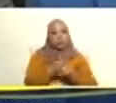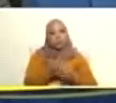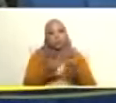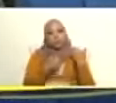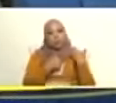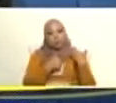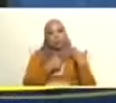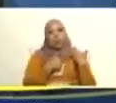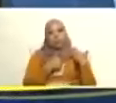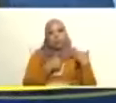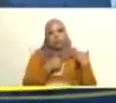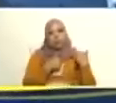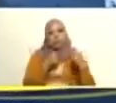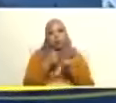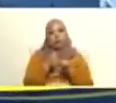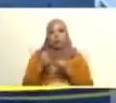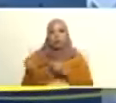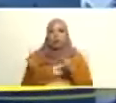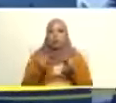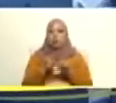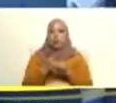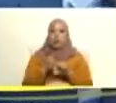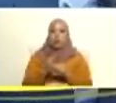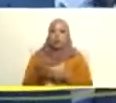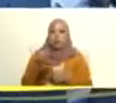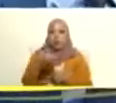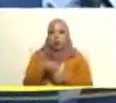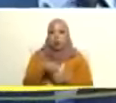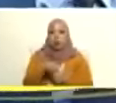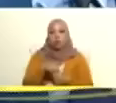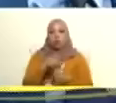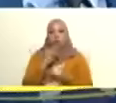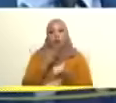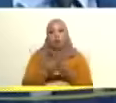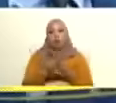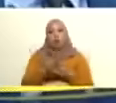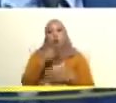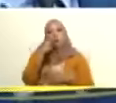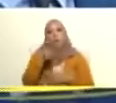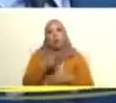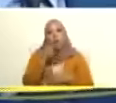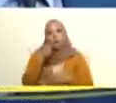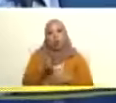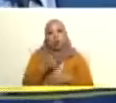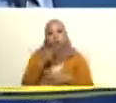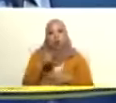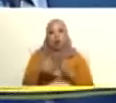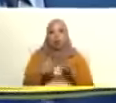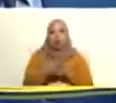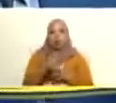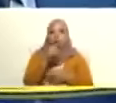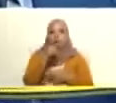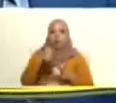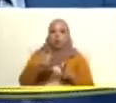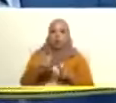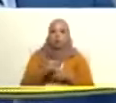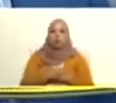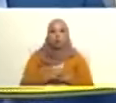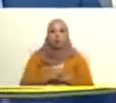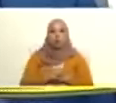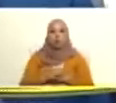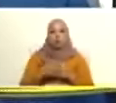con el sector, se reporta un incremento gracias a las políticas que se han venido estableciendo. En el